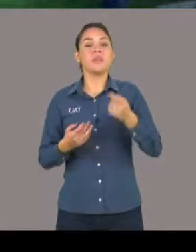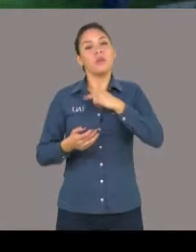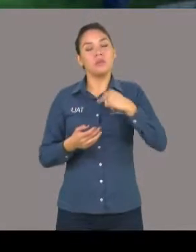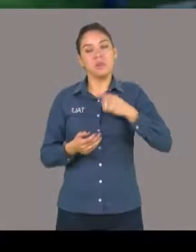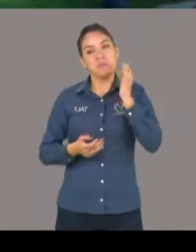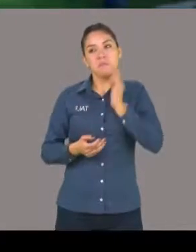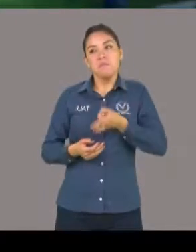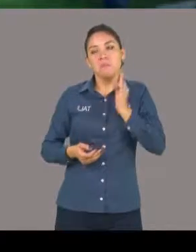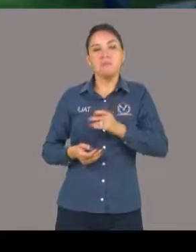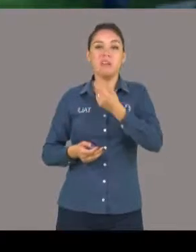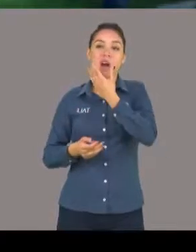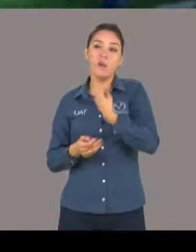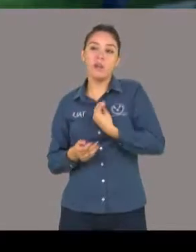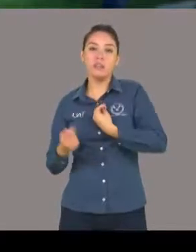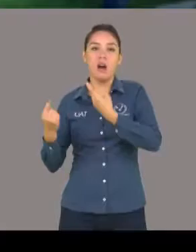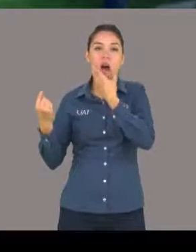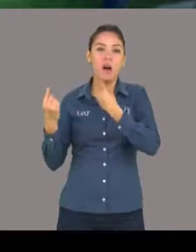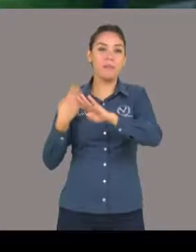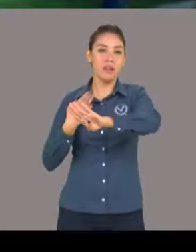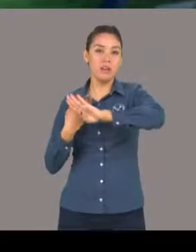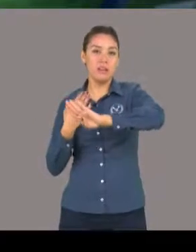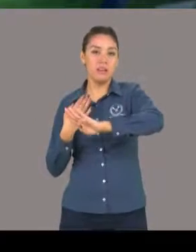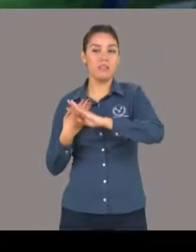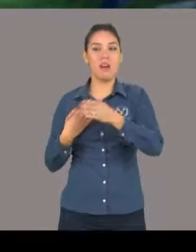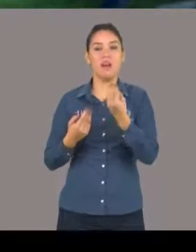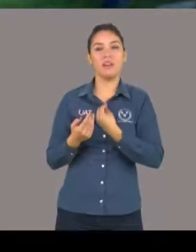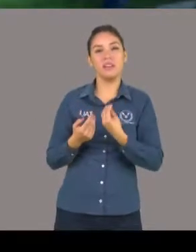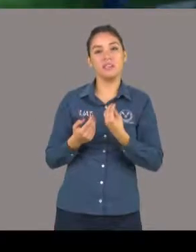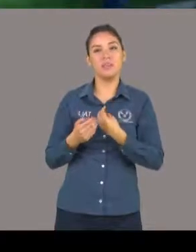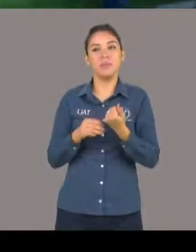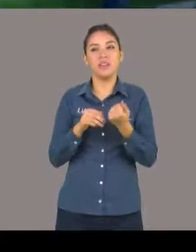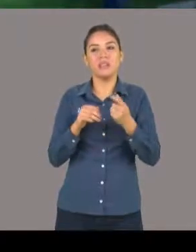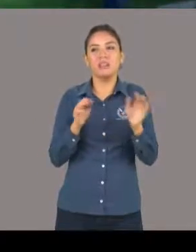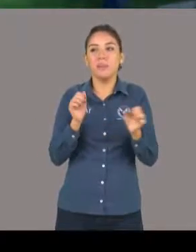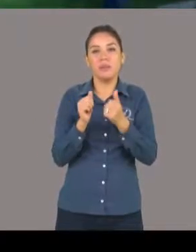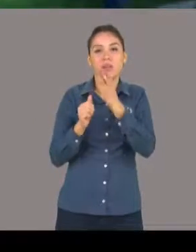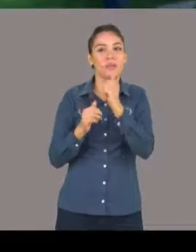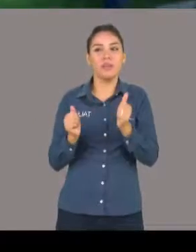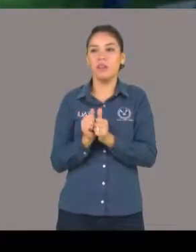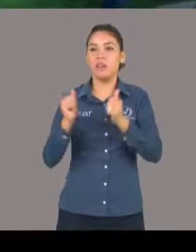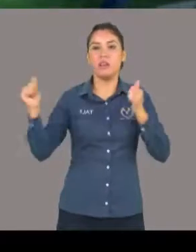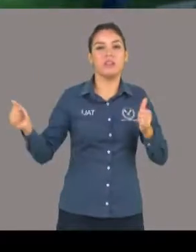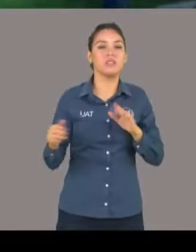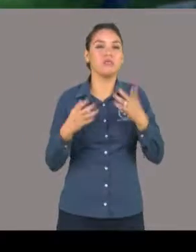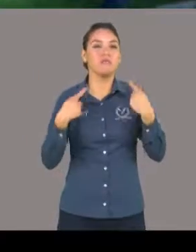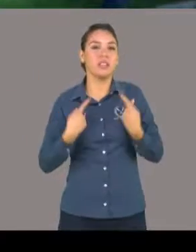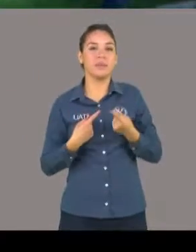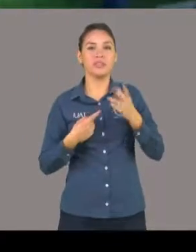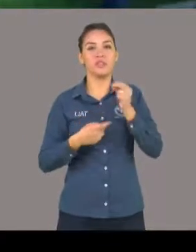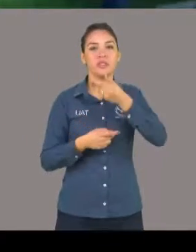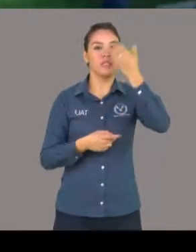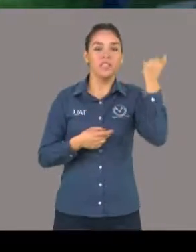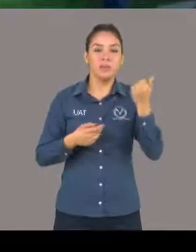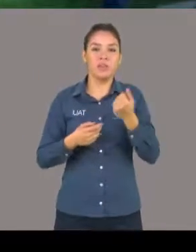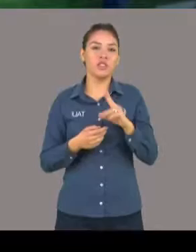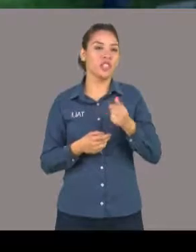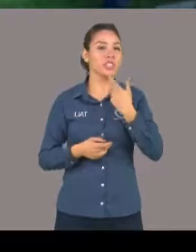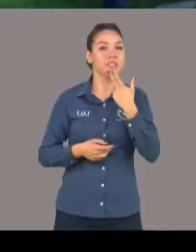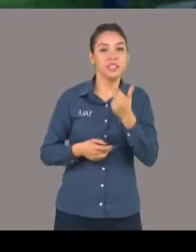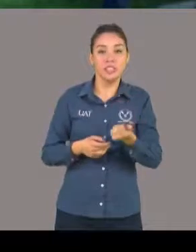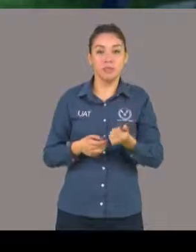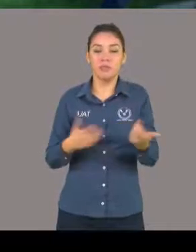aceptamos situaciones o relaciones, porque lo que más me hace valer es tener, es estar en esa relación,